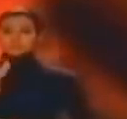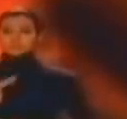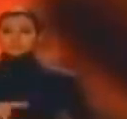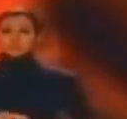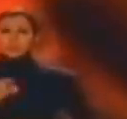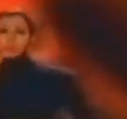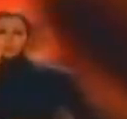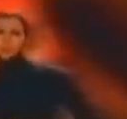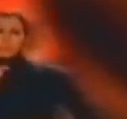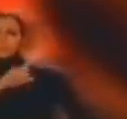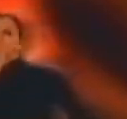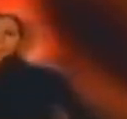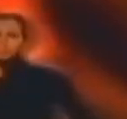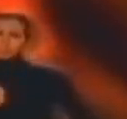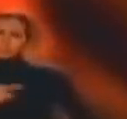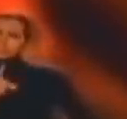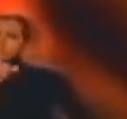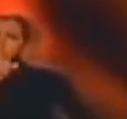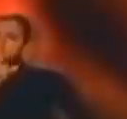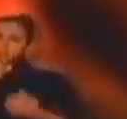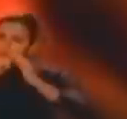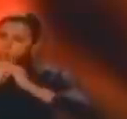en silencio